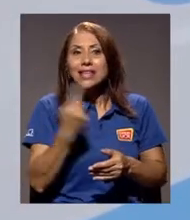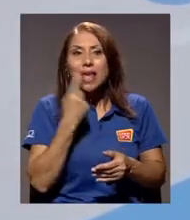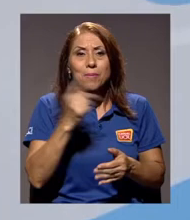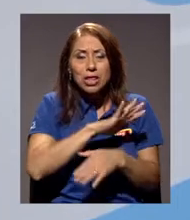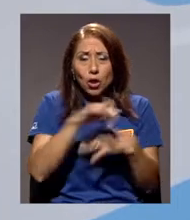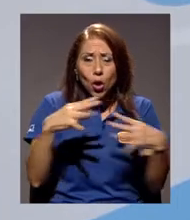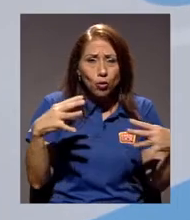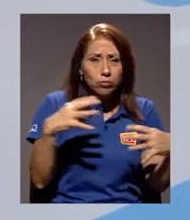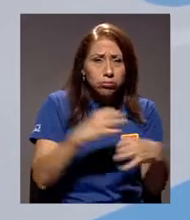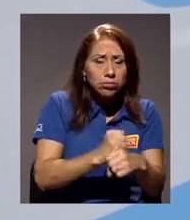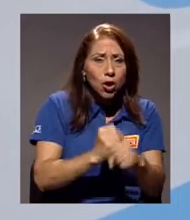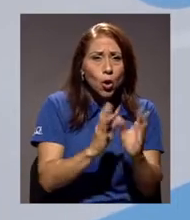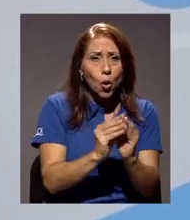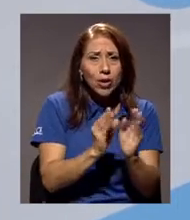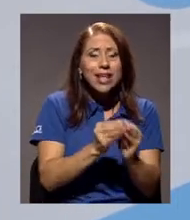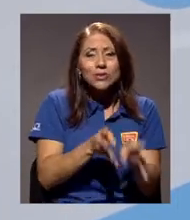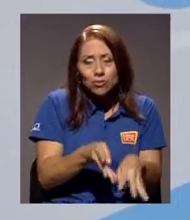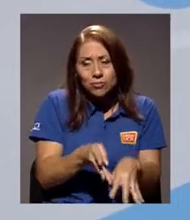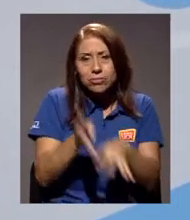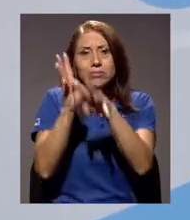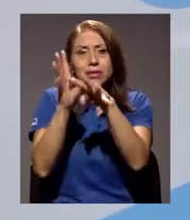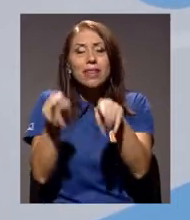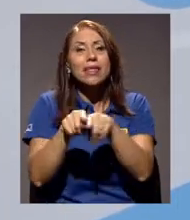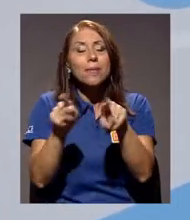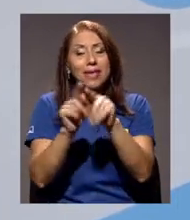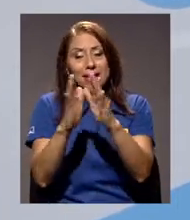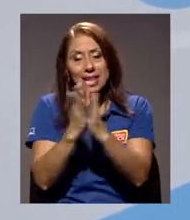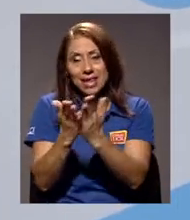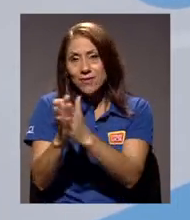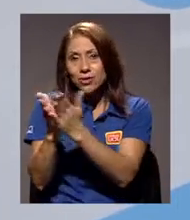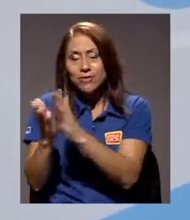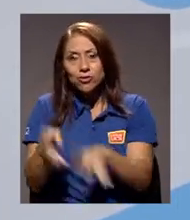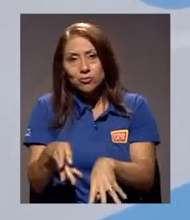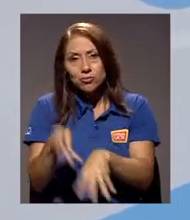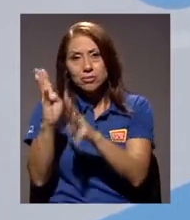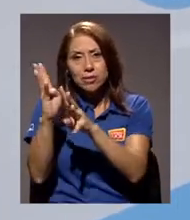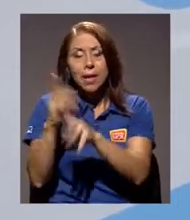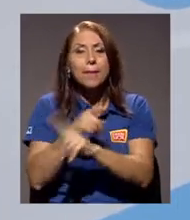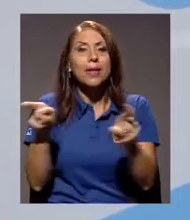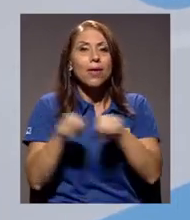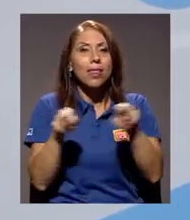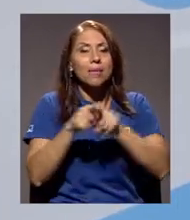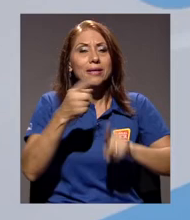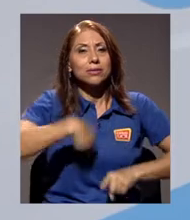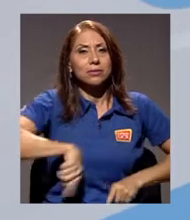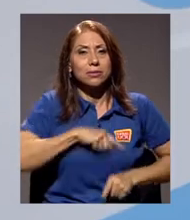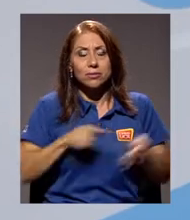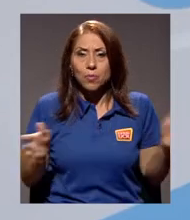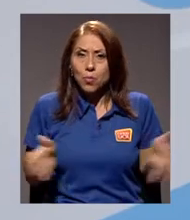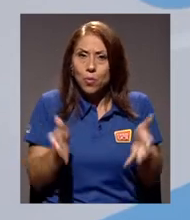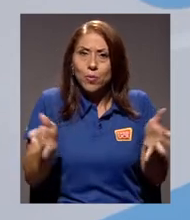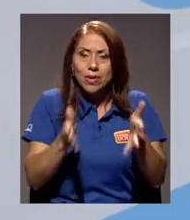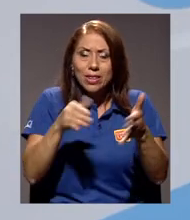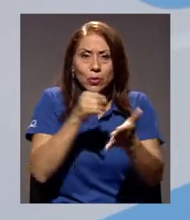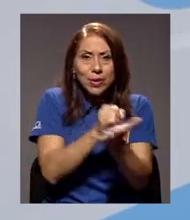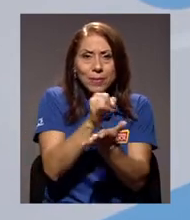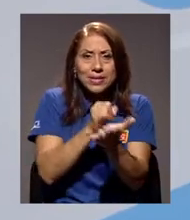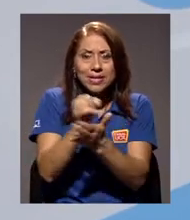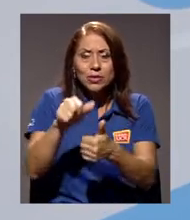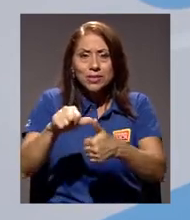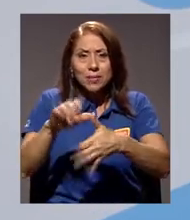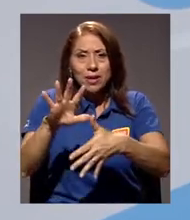regularmente cada año publicamos libros con la memoria de los congresos pero además estamos promoviendo investigaciones en iberoamérica